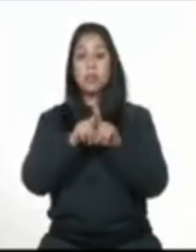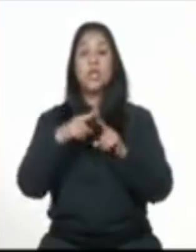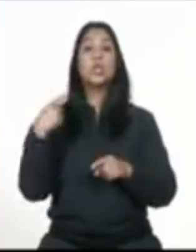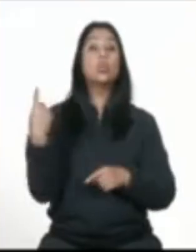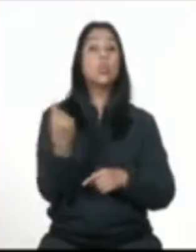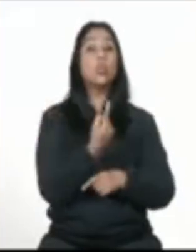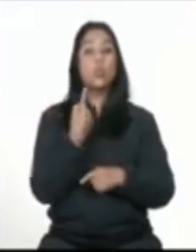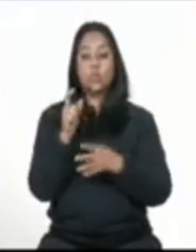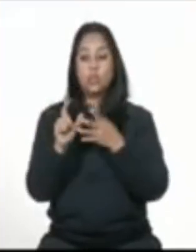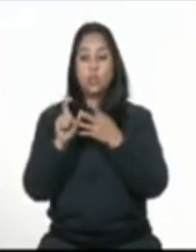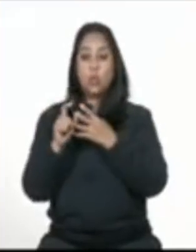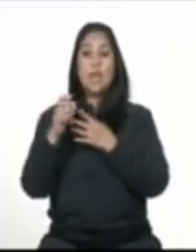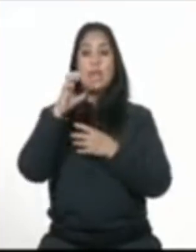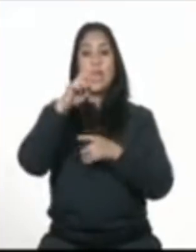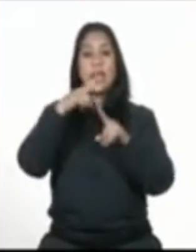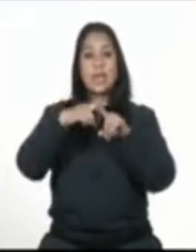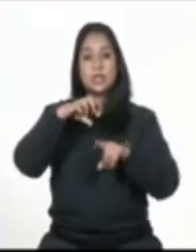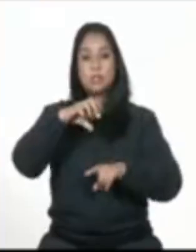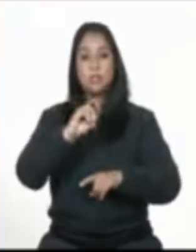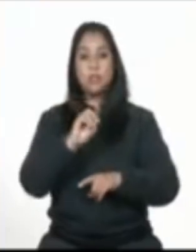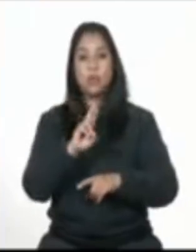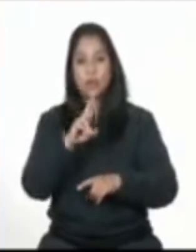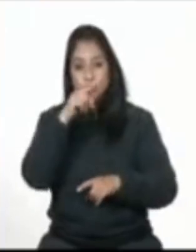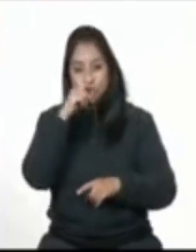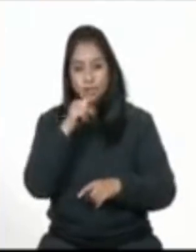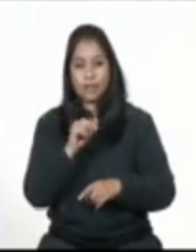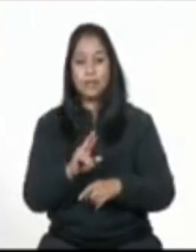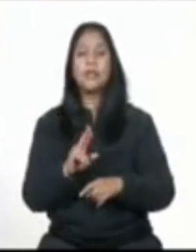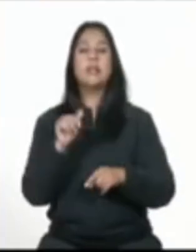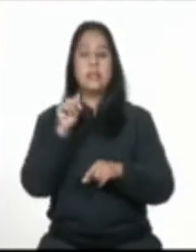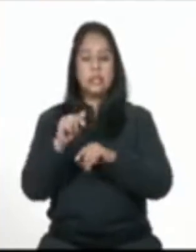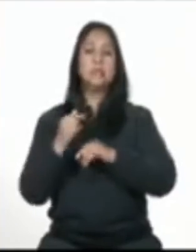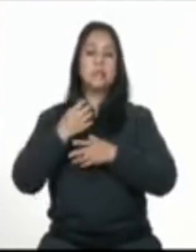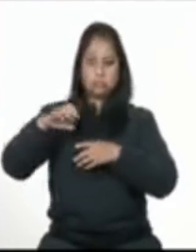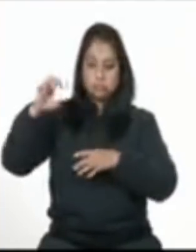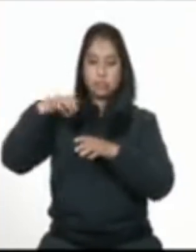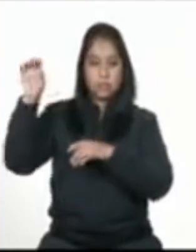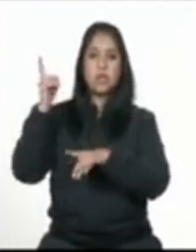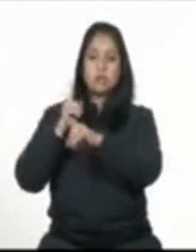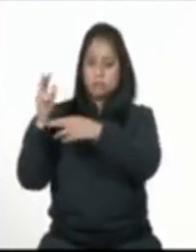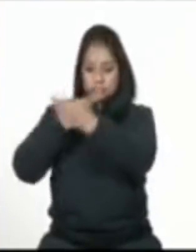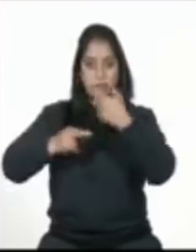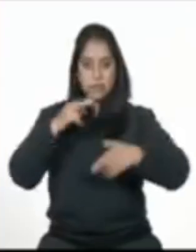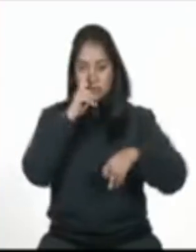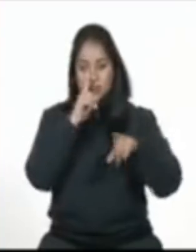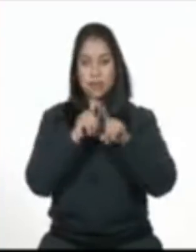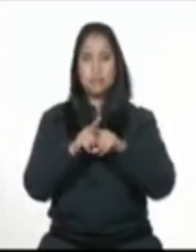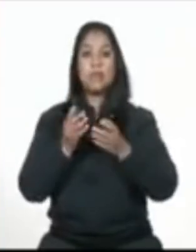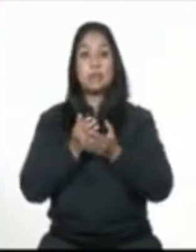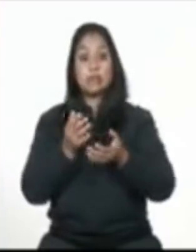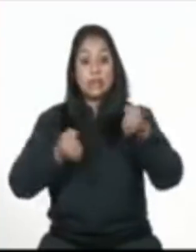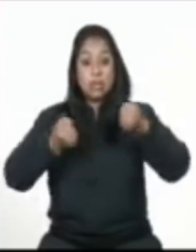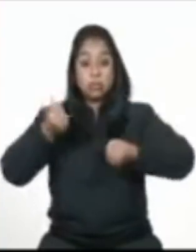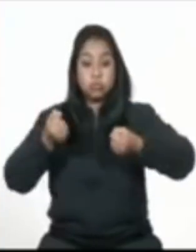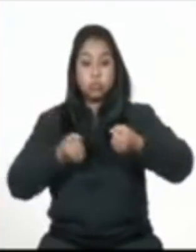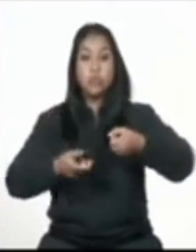exportaciones e importaciones de todos los productos está autorizada. Y en el caso específico de la importación terrestre, los